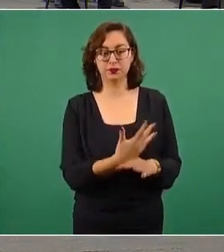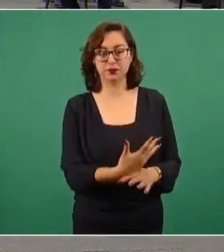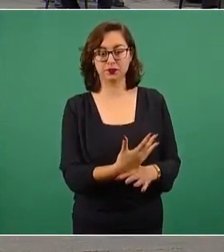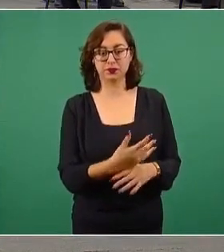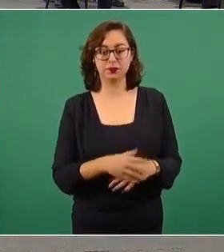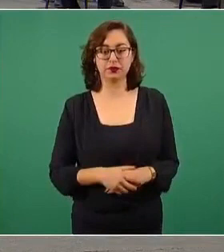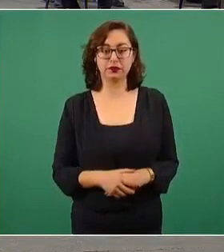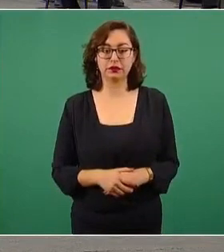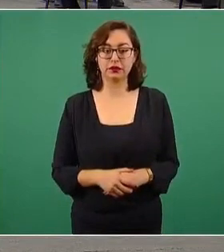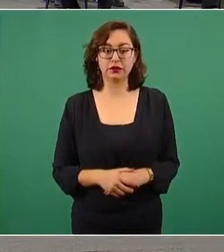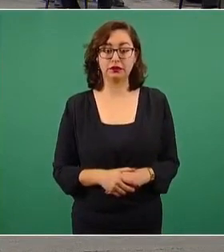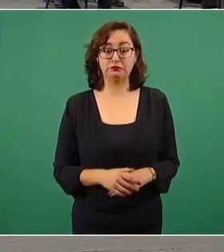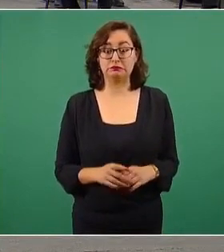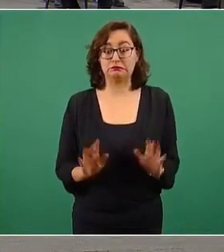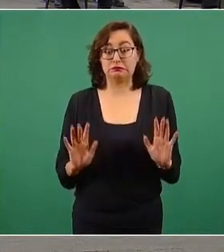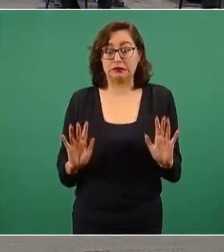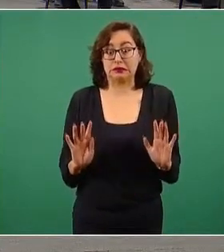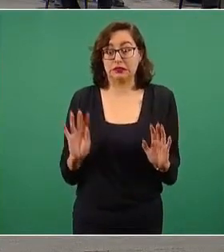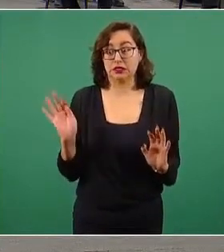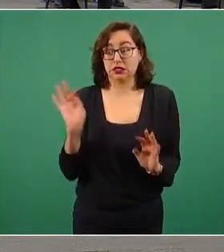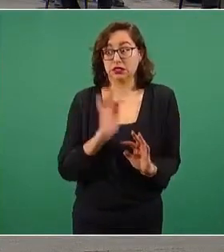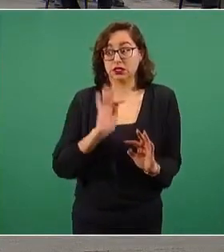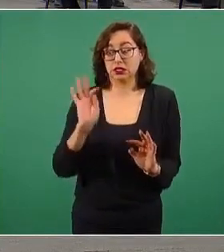no se vaya a sentir ofendida porque